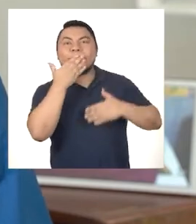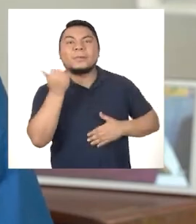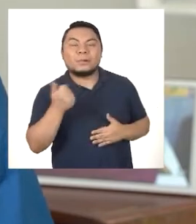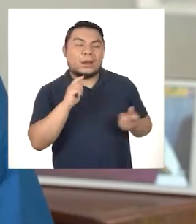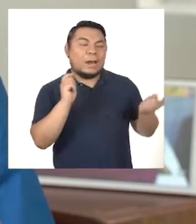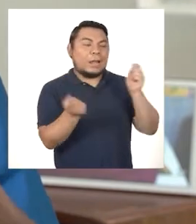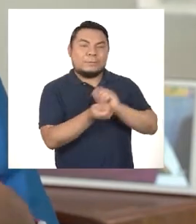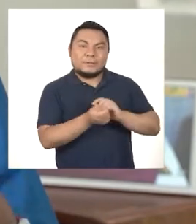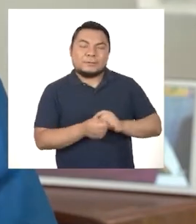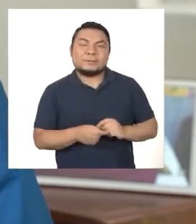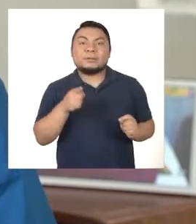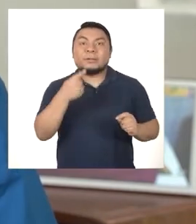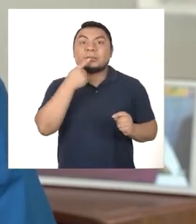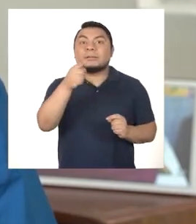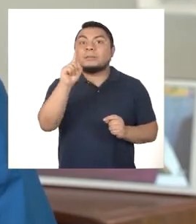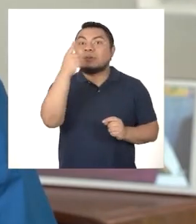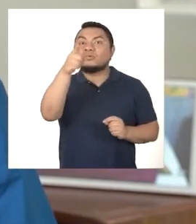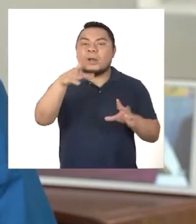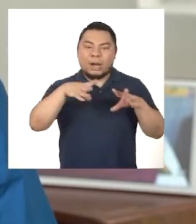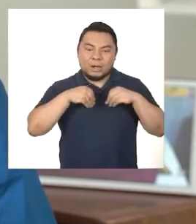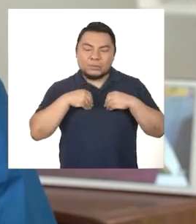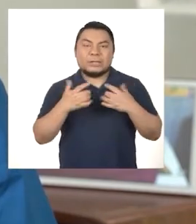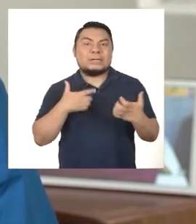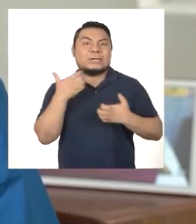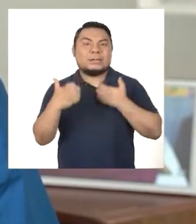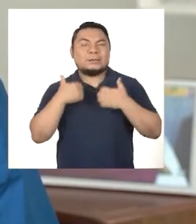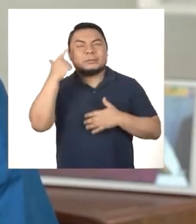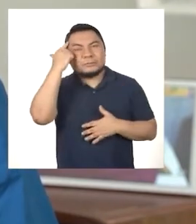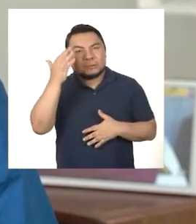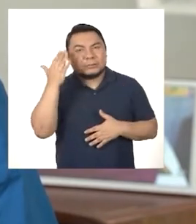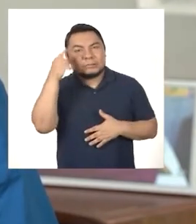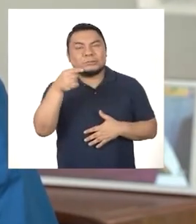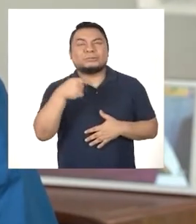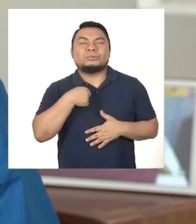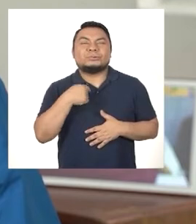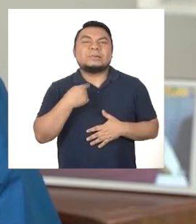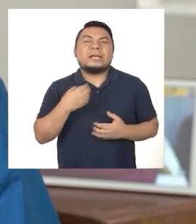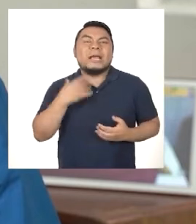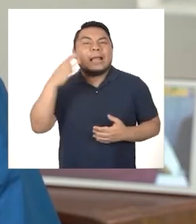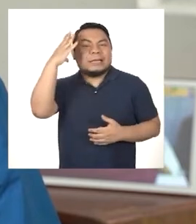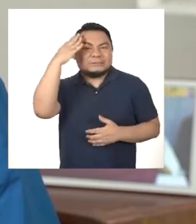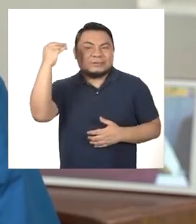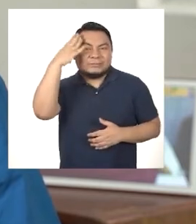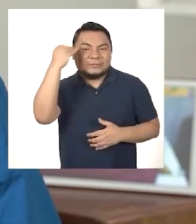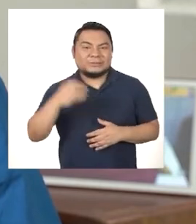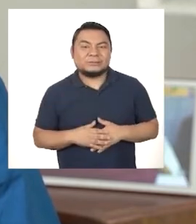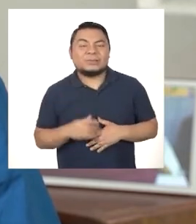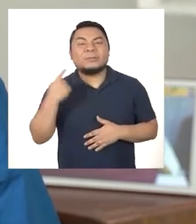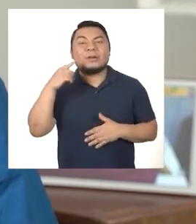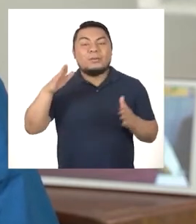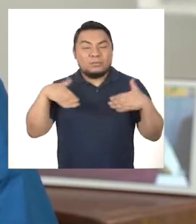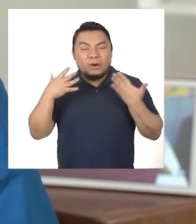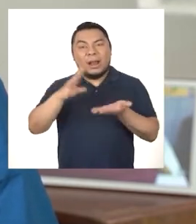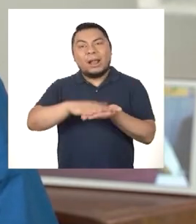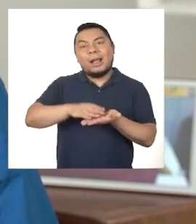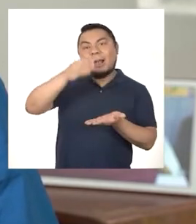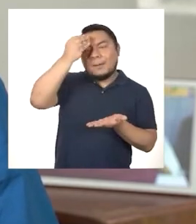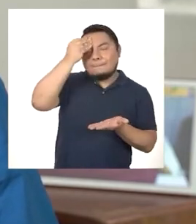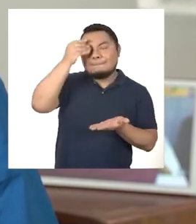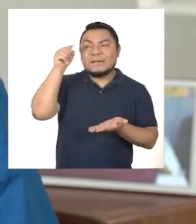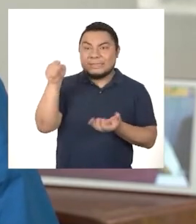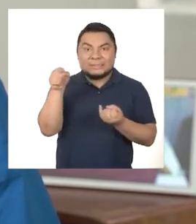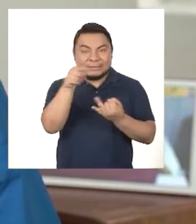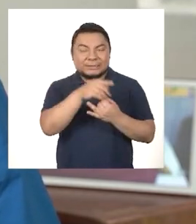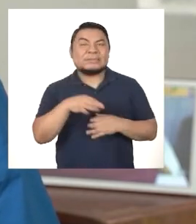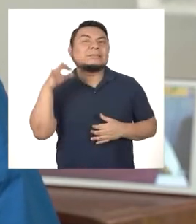trata de reconocer nuestras emociones y de reflexionar sobre nuestras experiencias para poder aprender